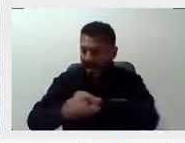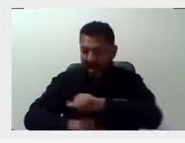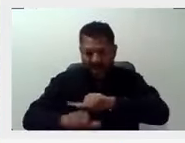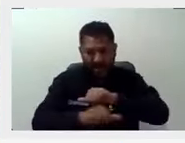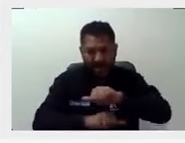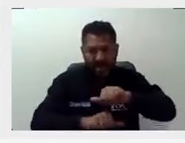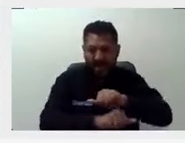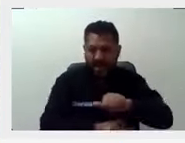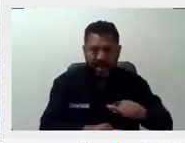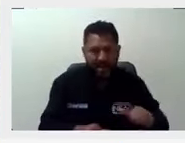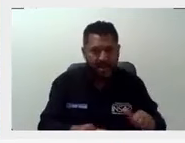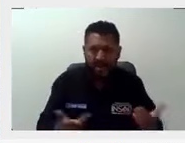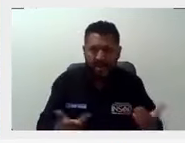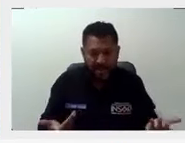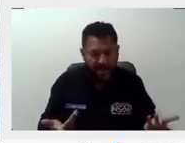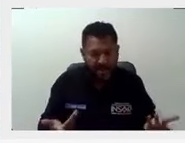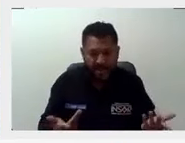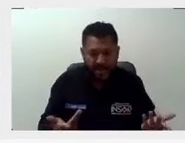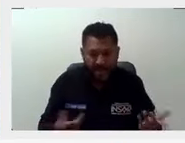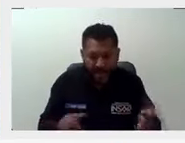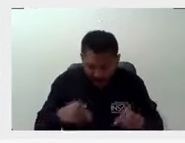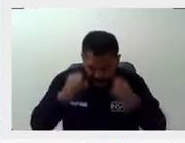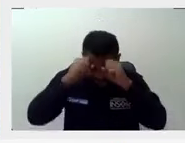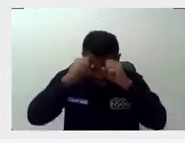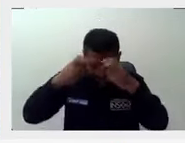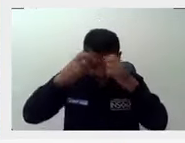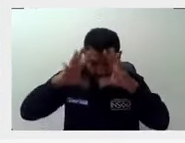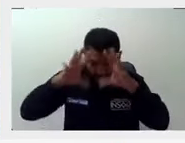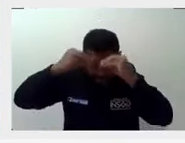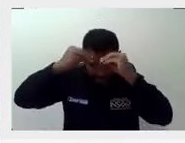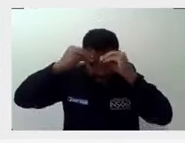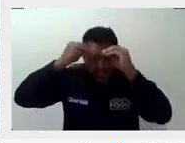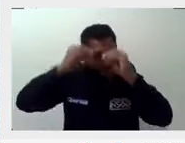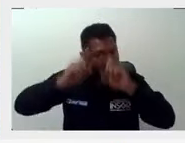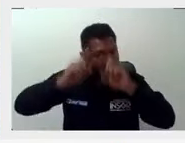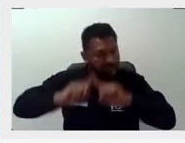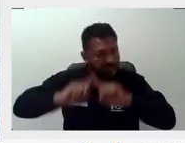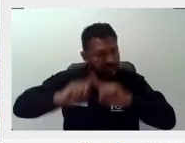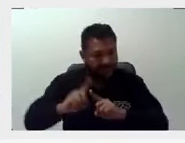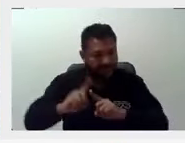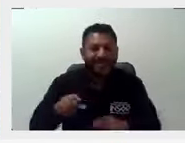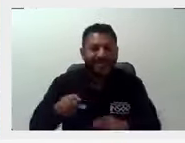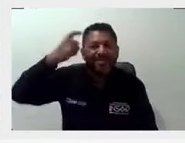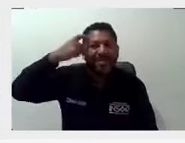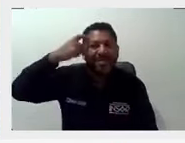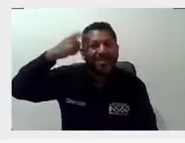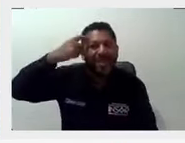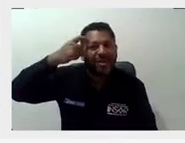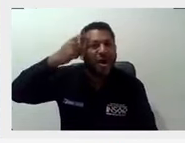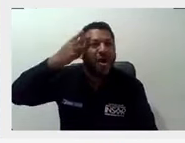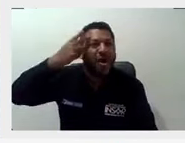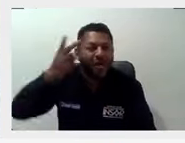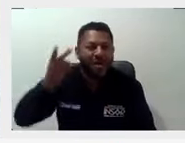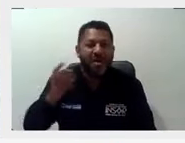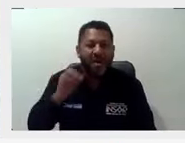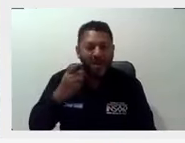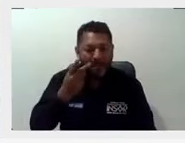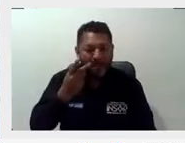en todas las áreas del conocimiento, también para pensamiento lógico, también para observación, también para